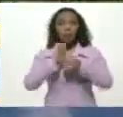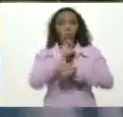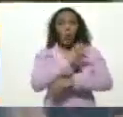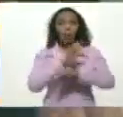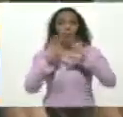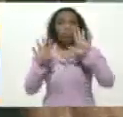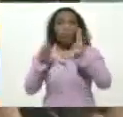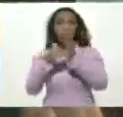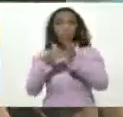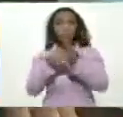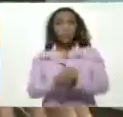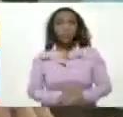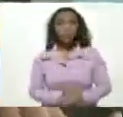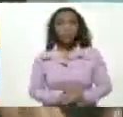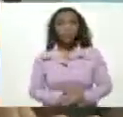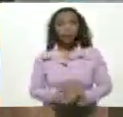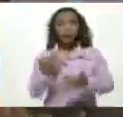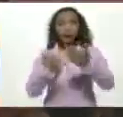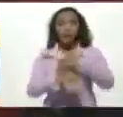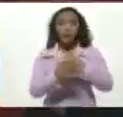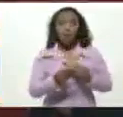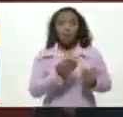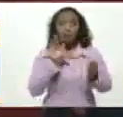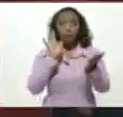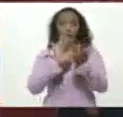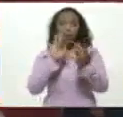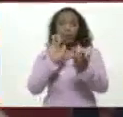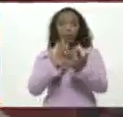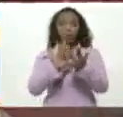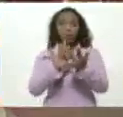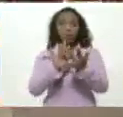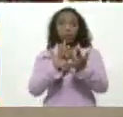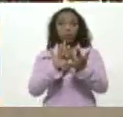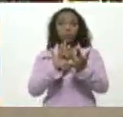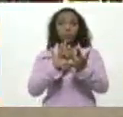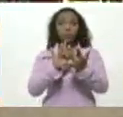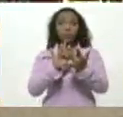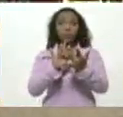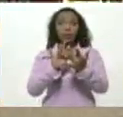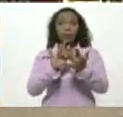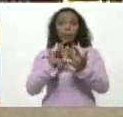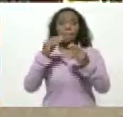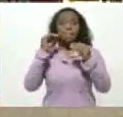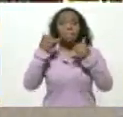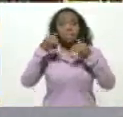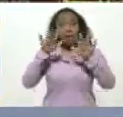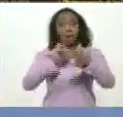49.000. Y vamos a darle un pase. Mientras baja el sol,